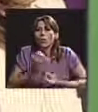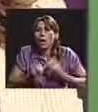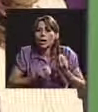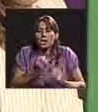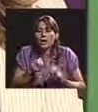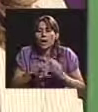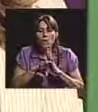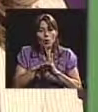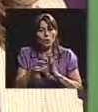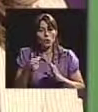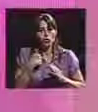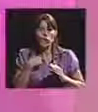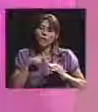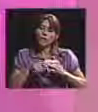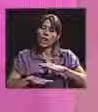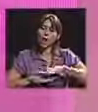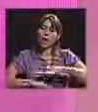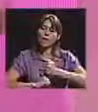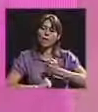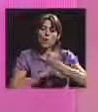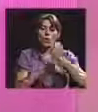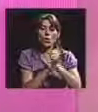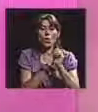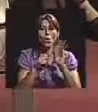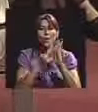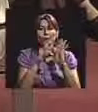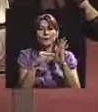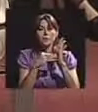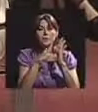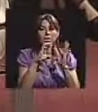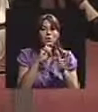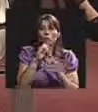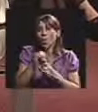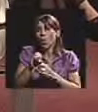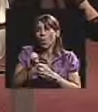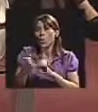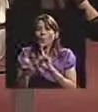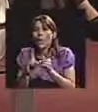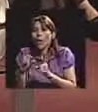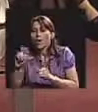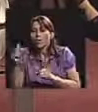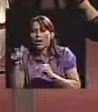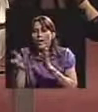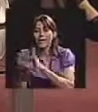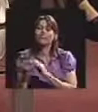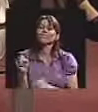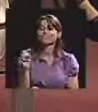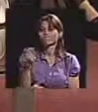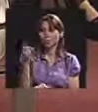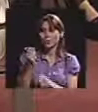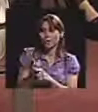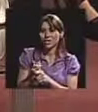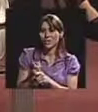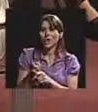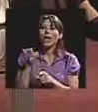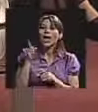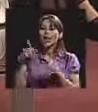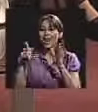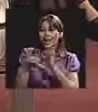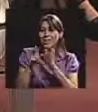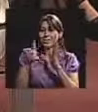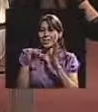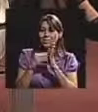que regir bajo la ley 7600 o bajo otra. Es un buen ejemplo lo que usted dice. Generalmente la ley 7600 no le ayudaría a una